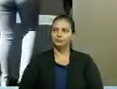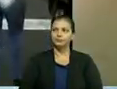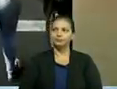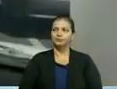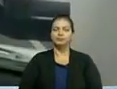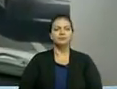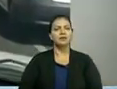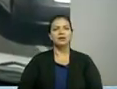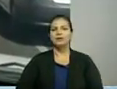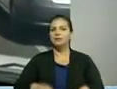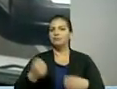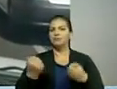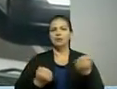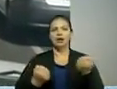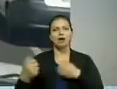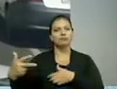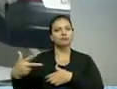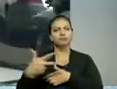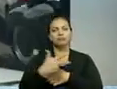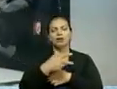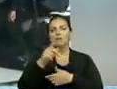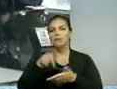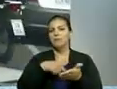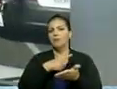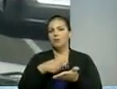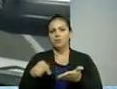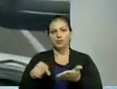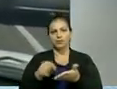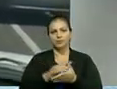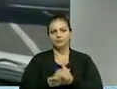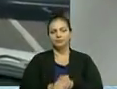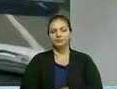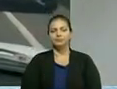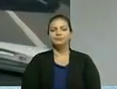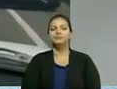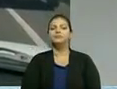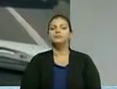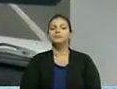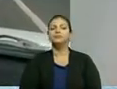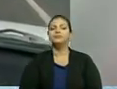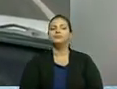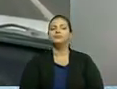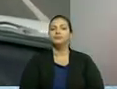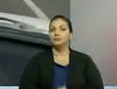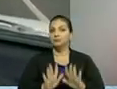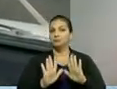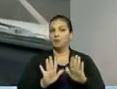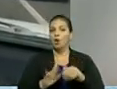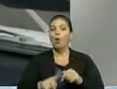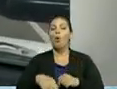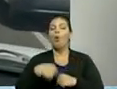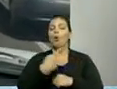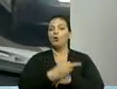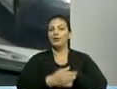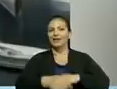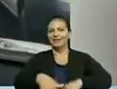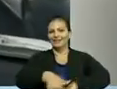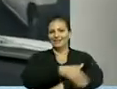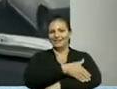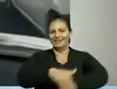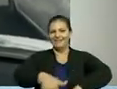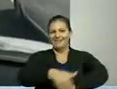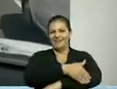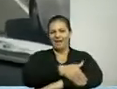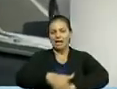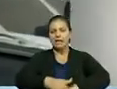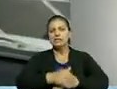no hay paso o circulación vehicular de ese lado de la ciudad. La única calle que dirige, y también están desviando la